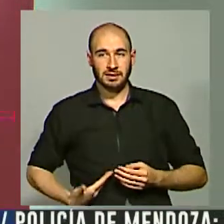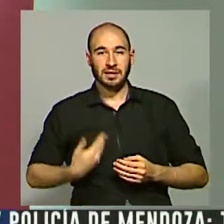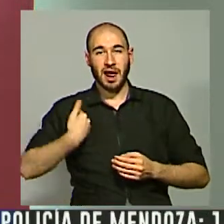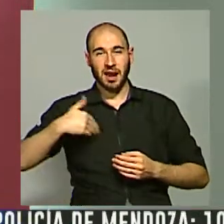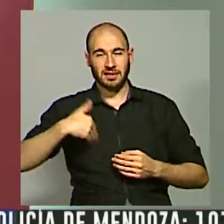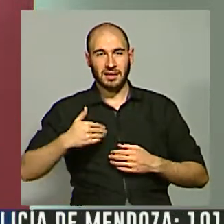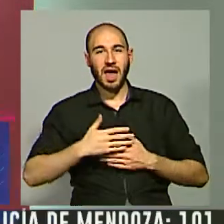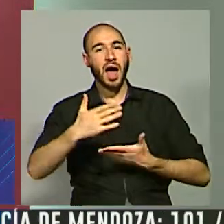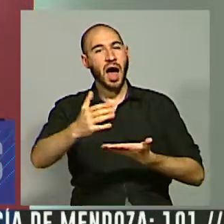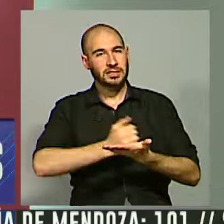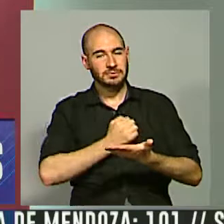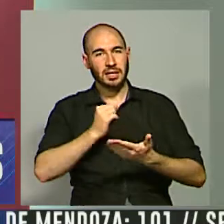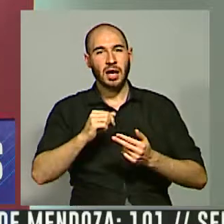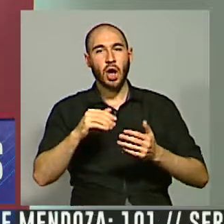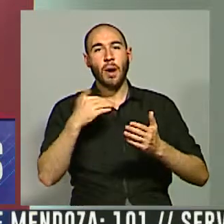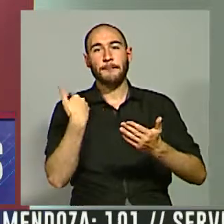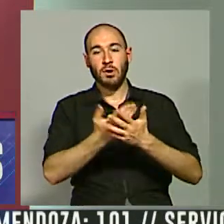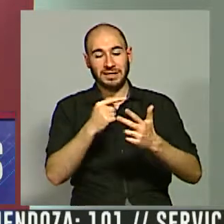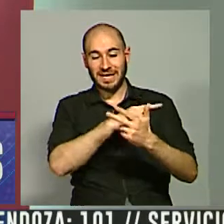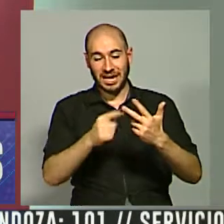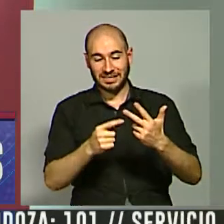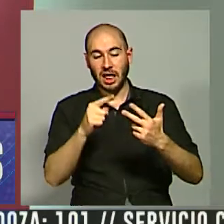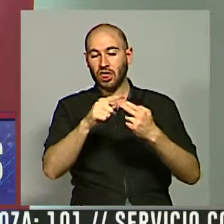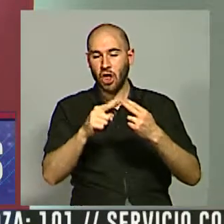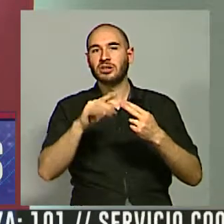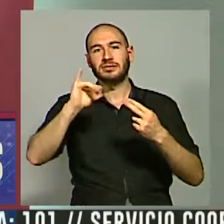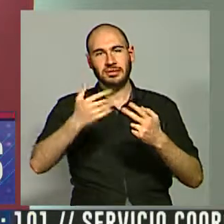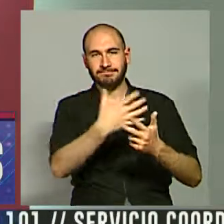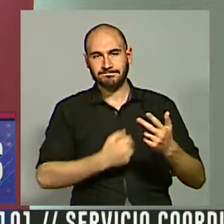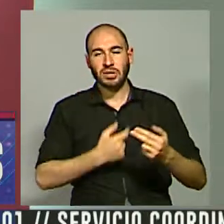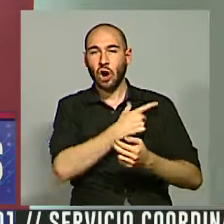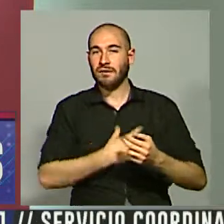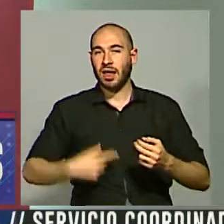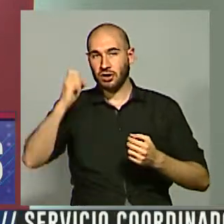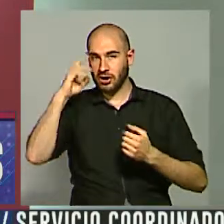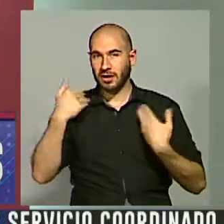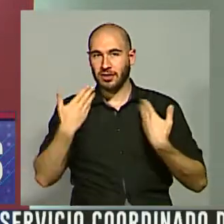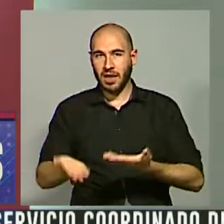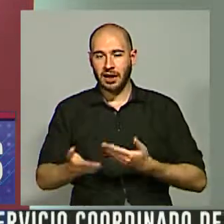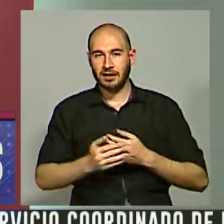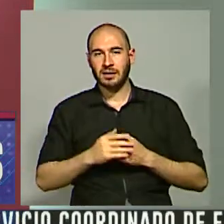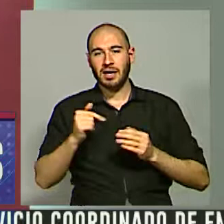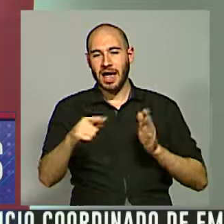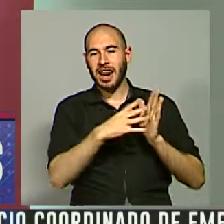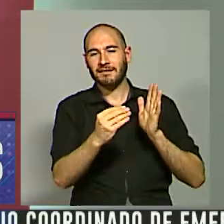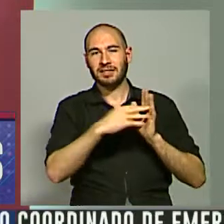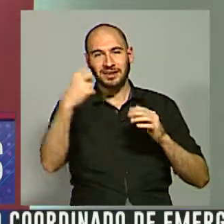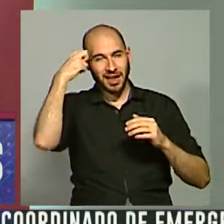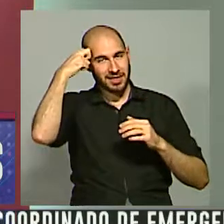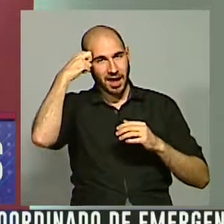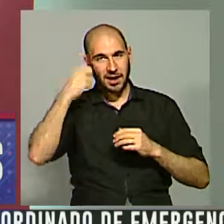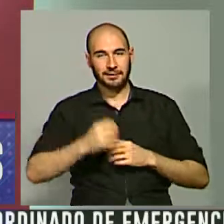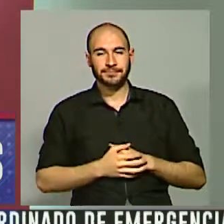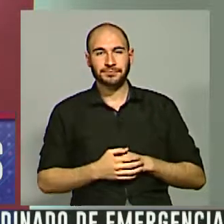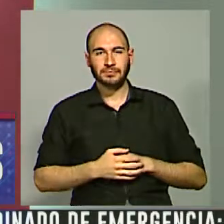República Argentina, aceptó dos de las tres propuestas que llevó el gobernador Alfredo Cornejo como referente de la Unión Cívica